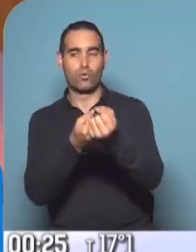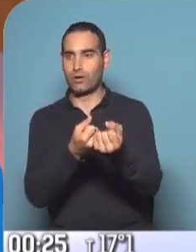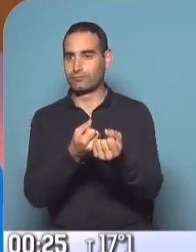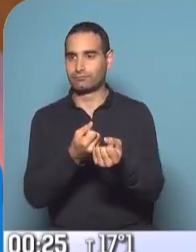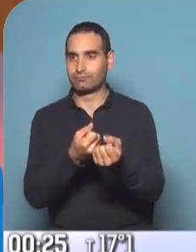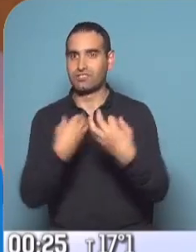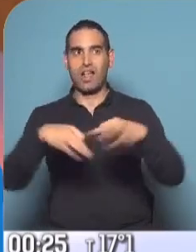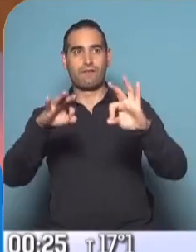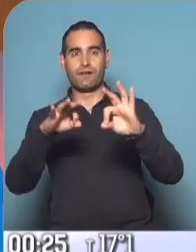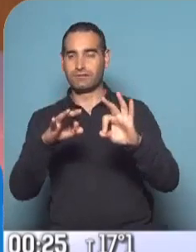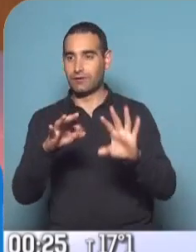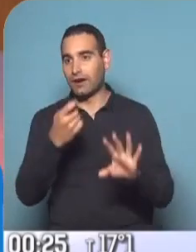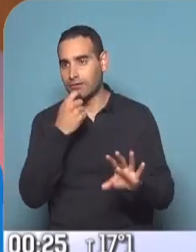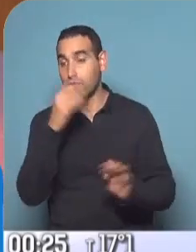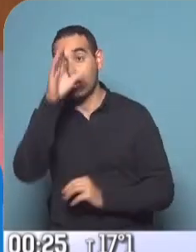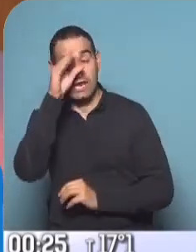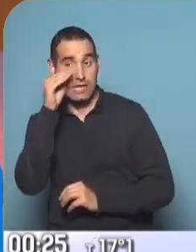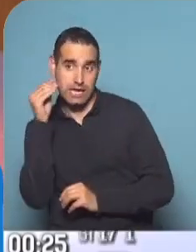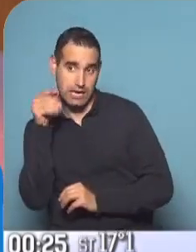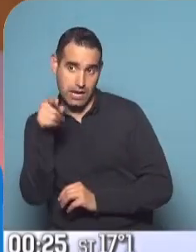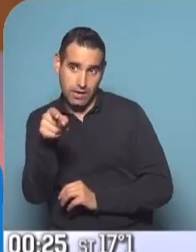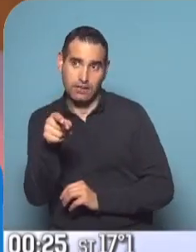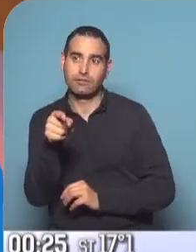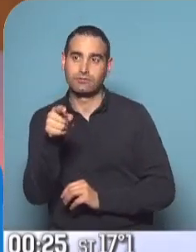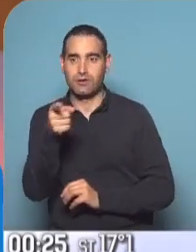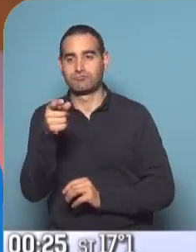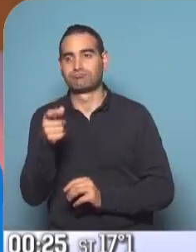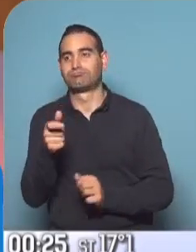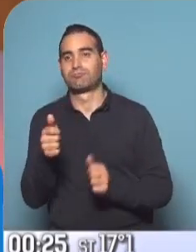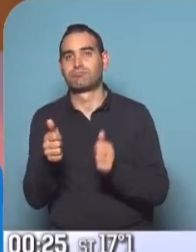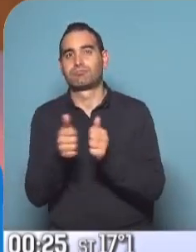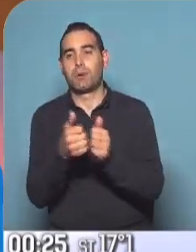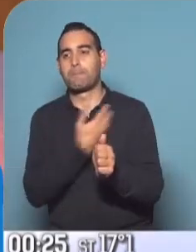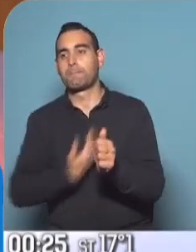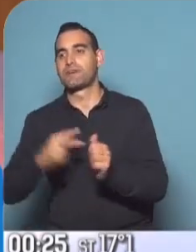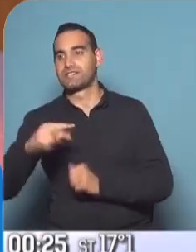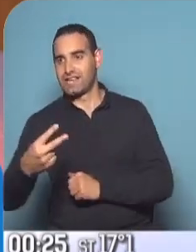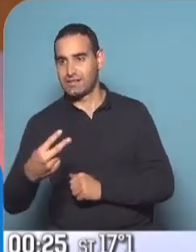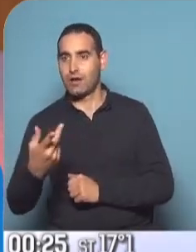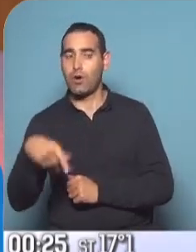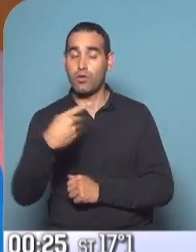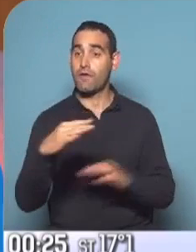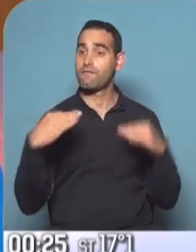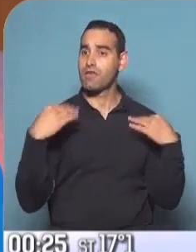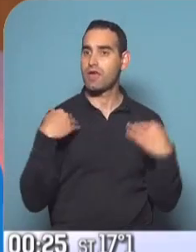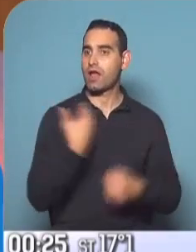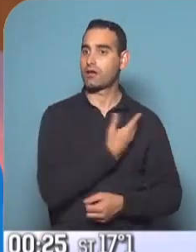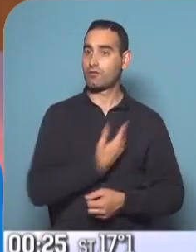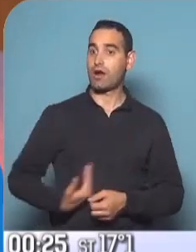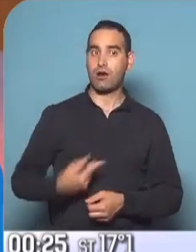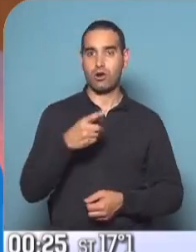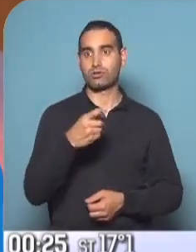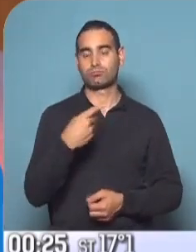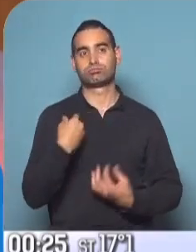lado más allá de su presentarse como vicepresidenta de vidal como la salvadora del